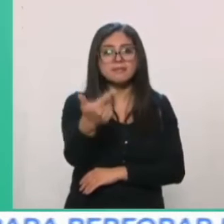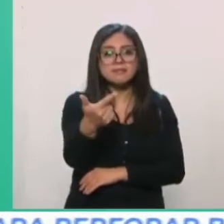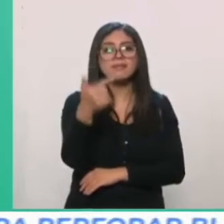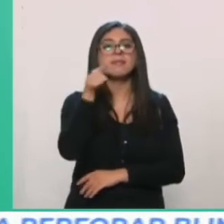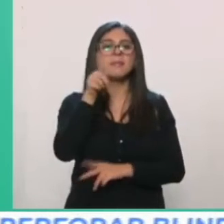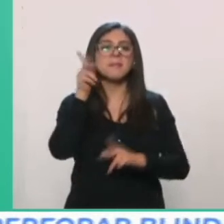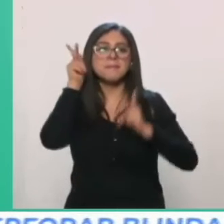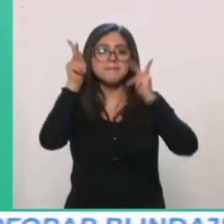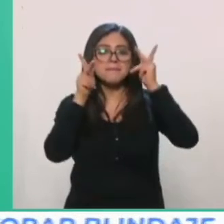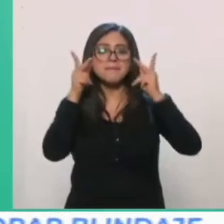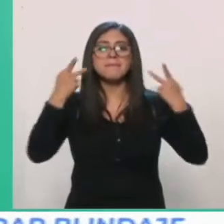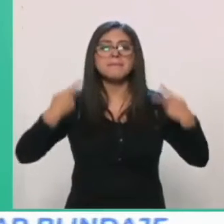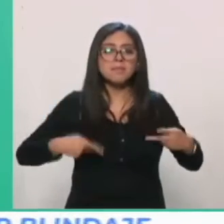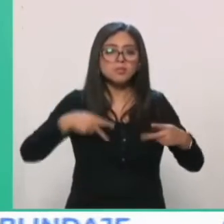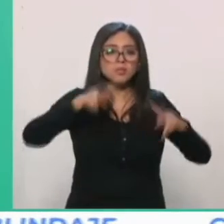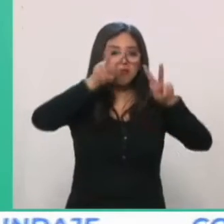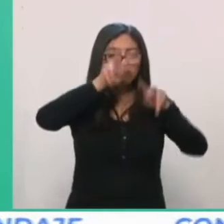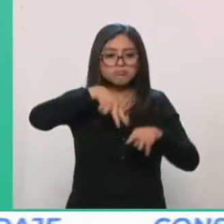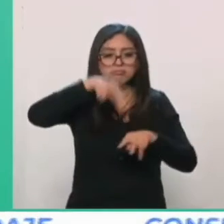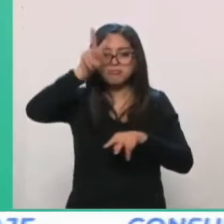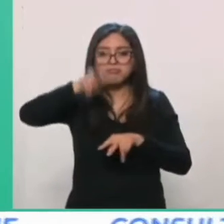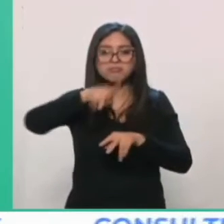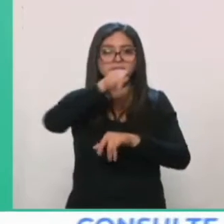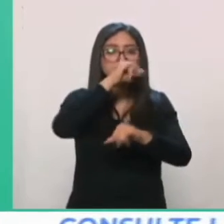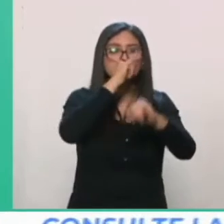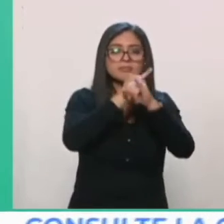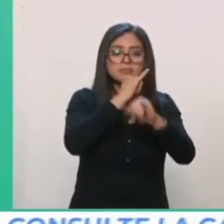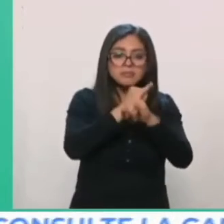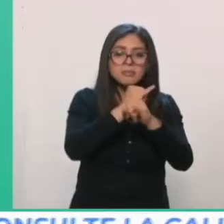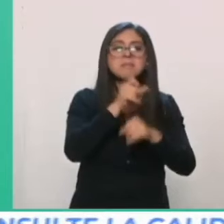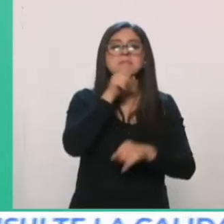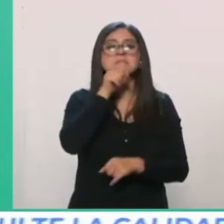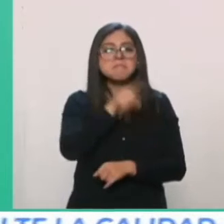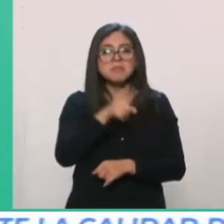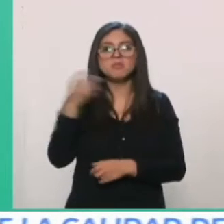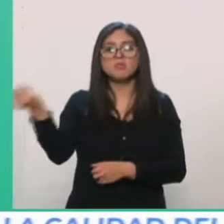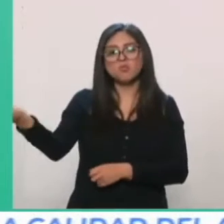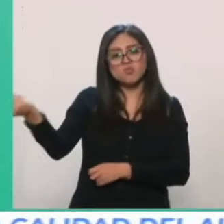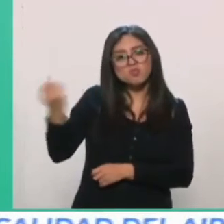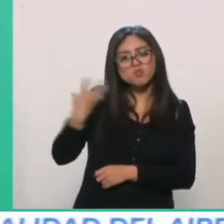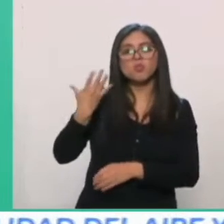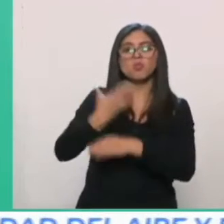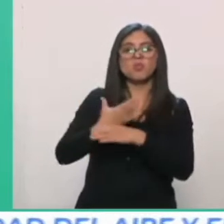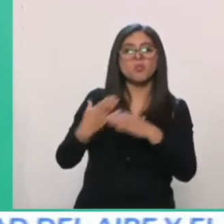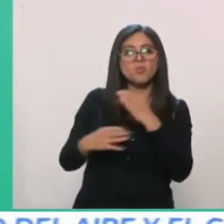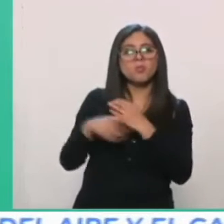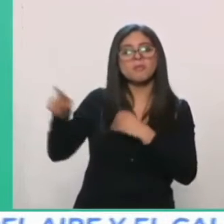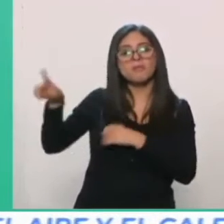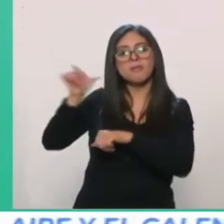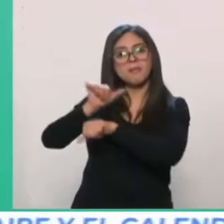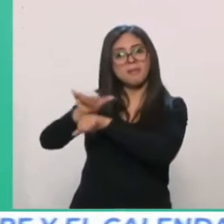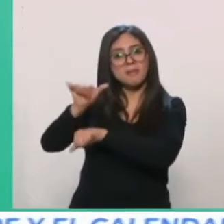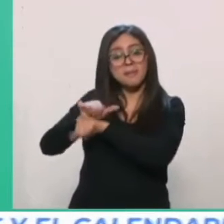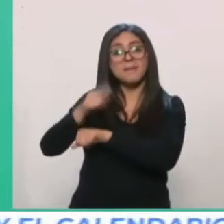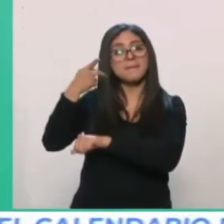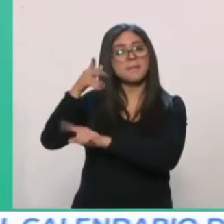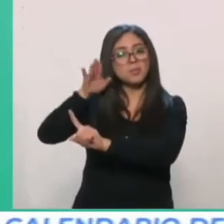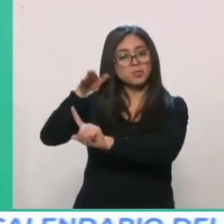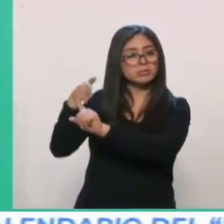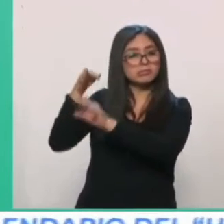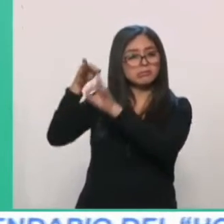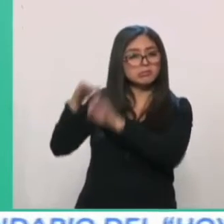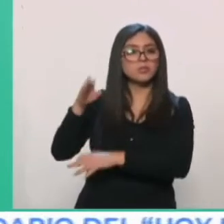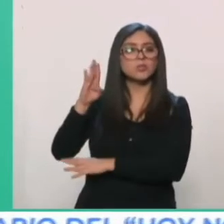9,880,867 visitas, y la aportación de Argentina, de Buenos Aires